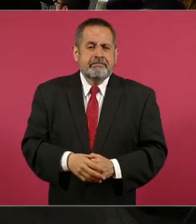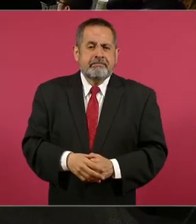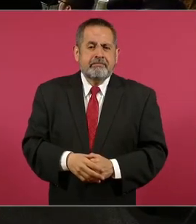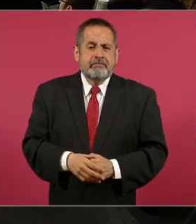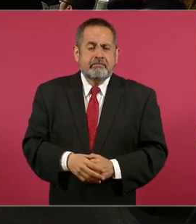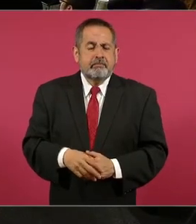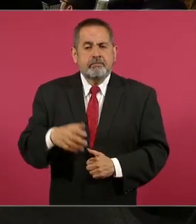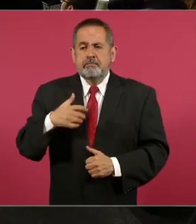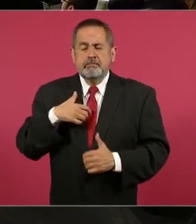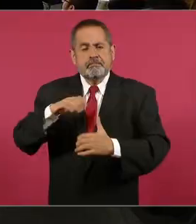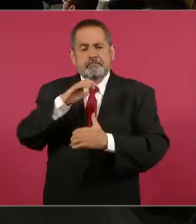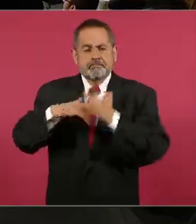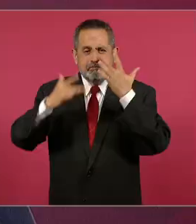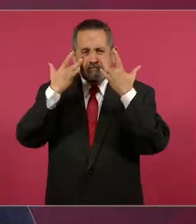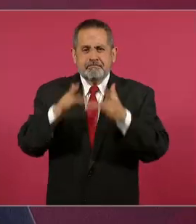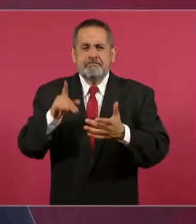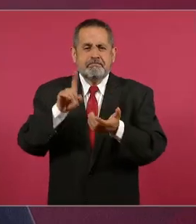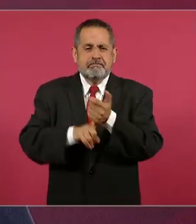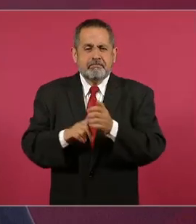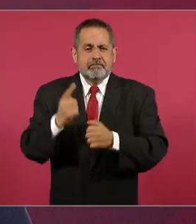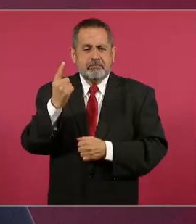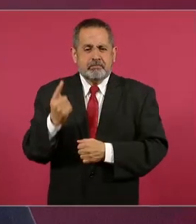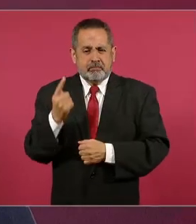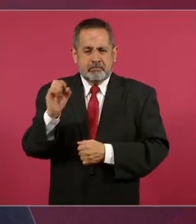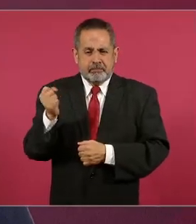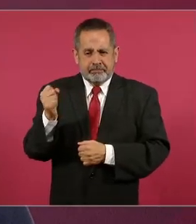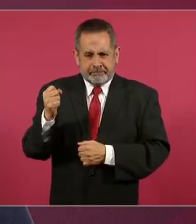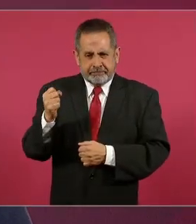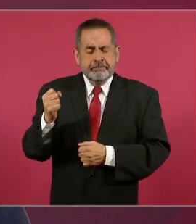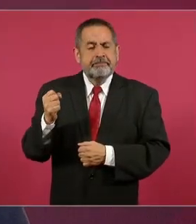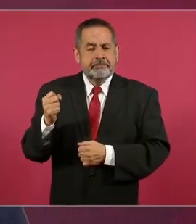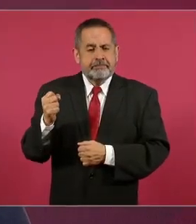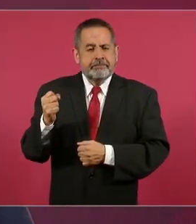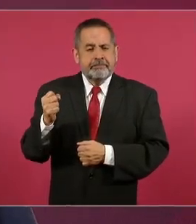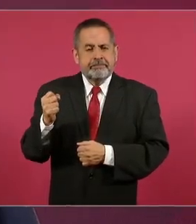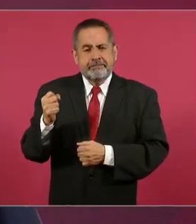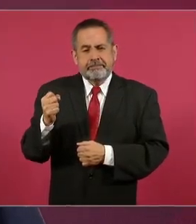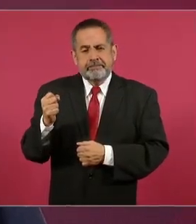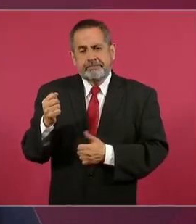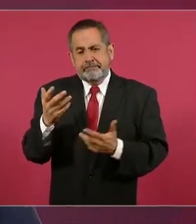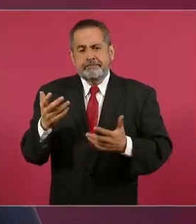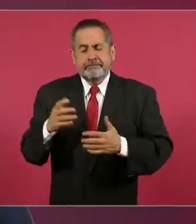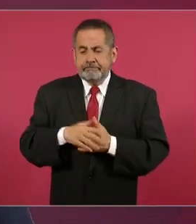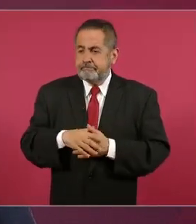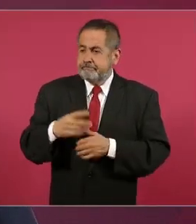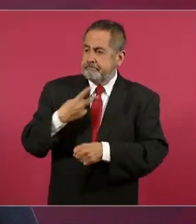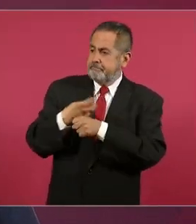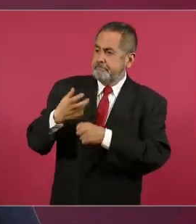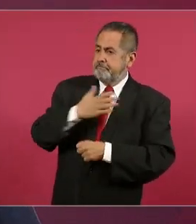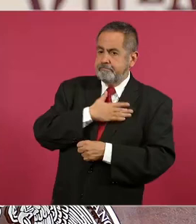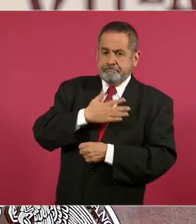Me retiré el día 1 de septiembre y recibí la invitación de